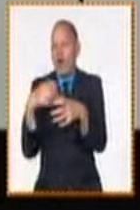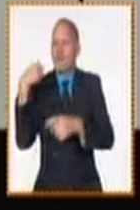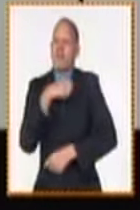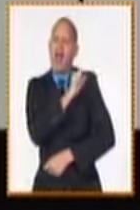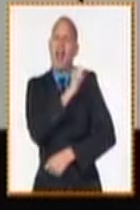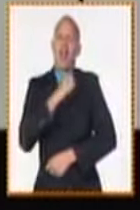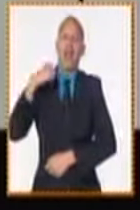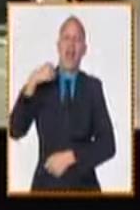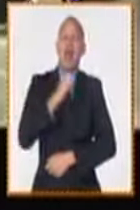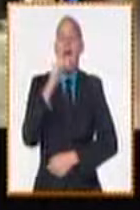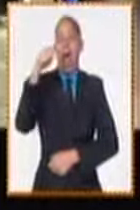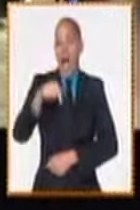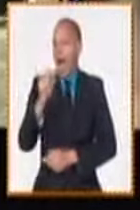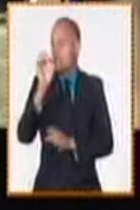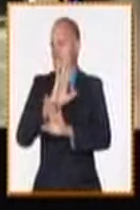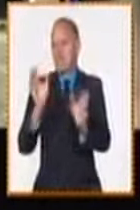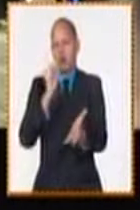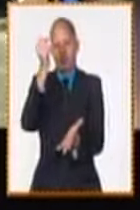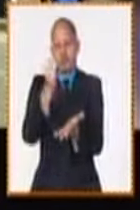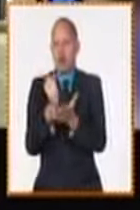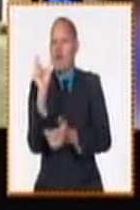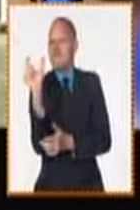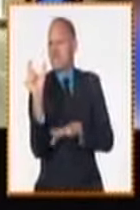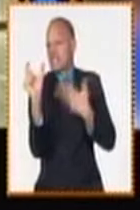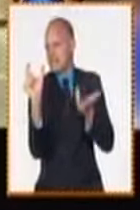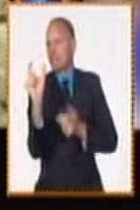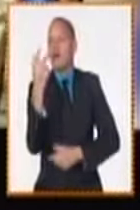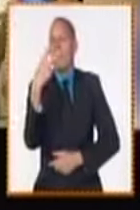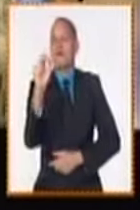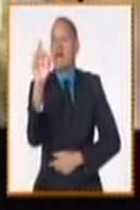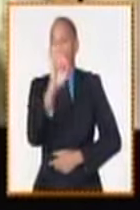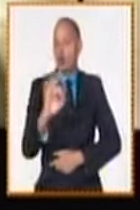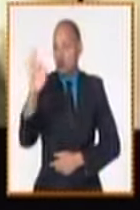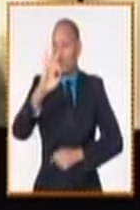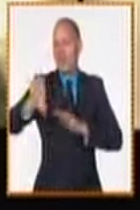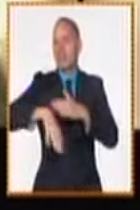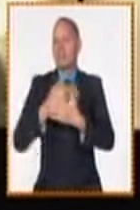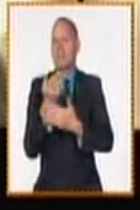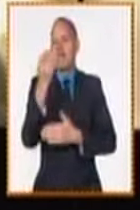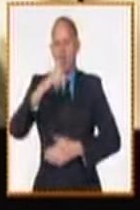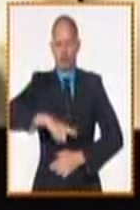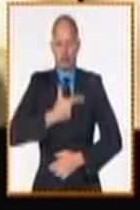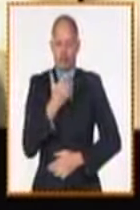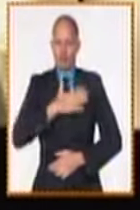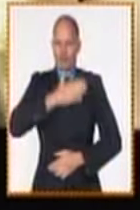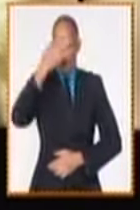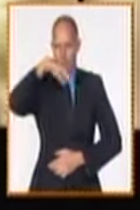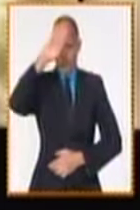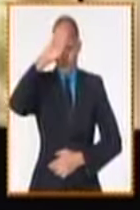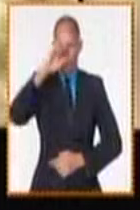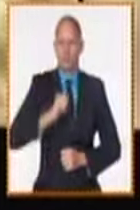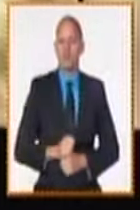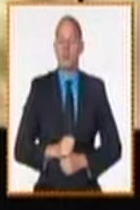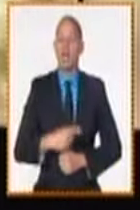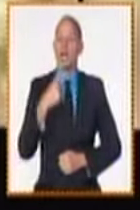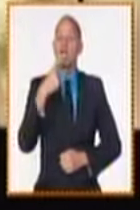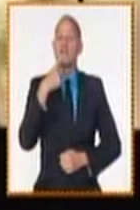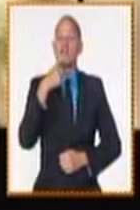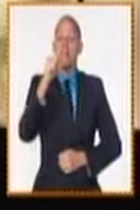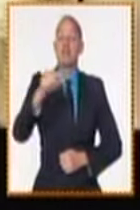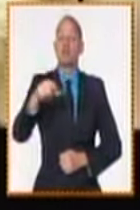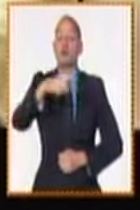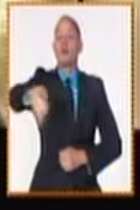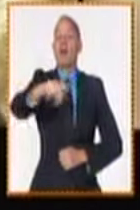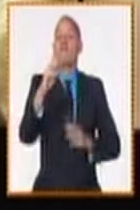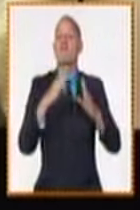de la Cultura Cubana. ¡Bayameses! ¡Viva la libertad! Del clarín escuchar